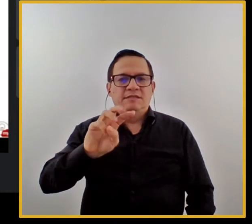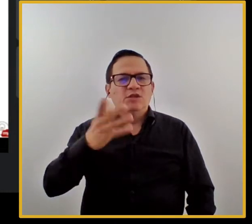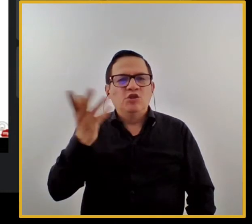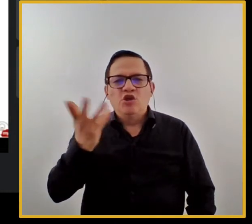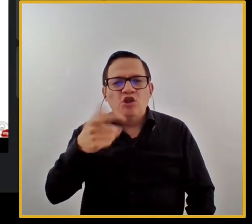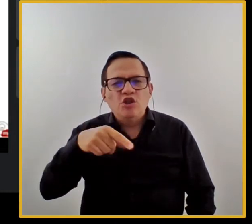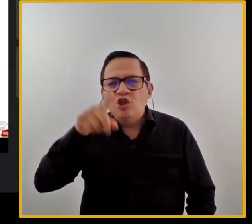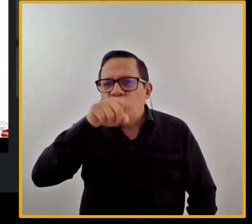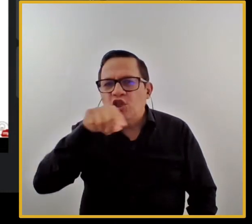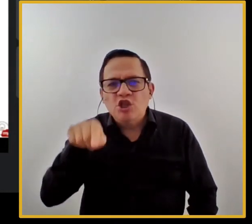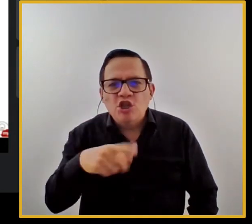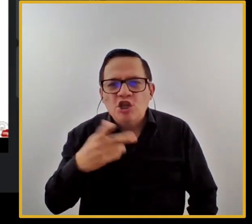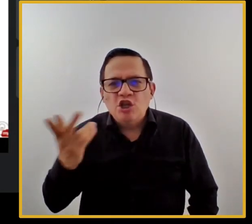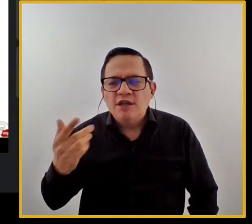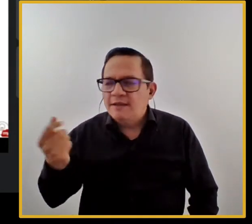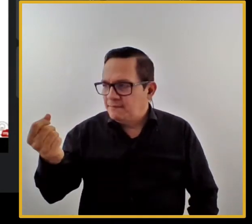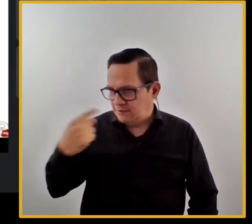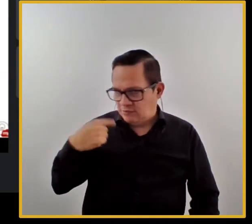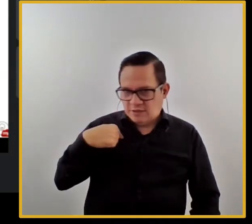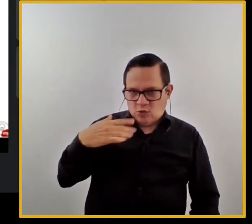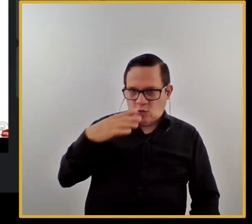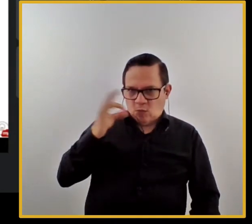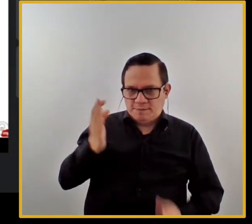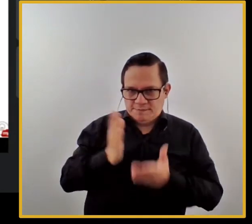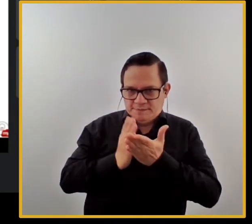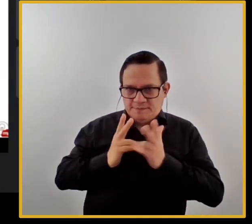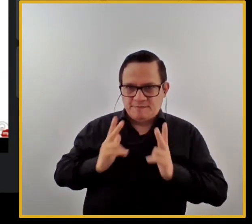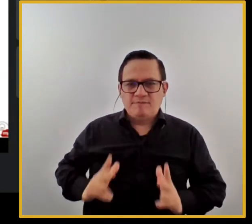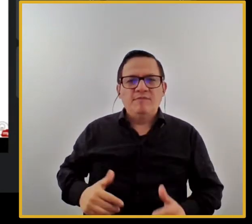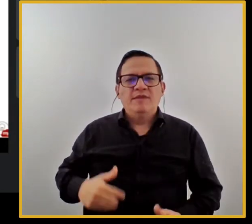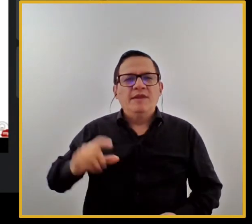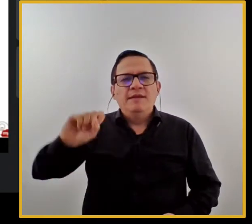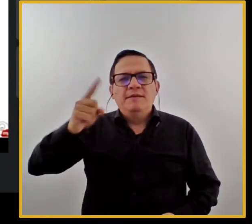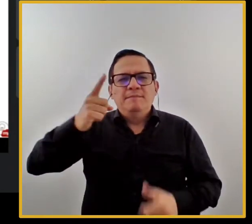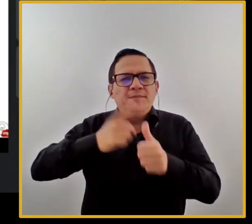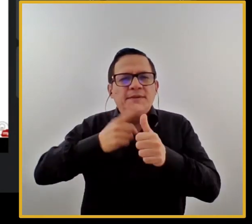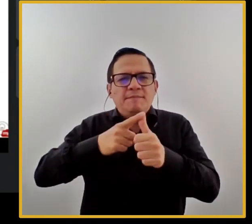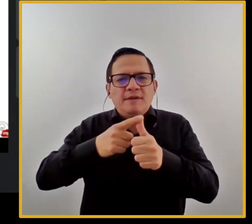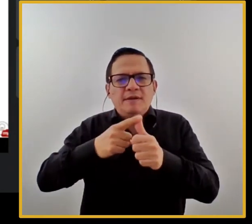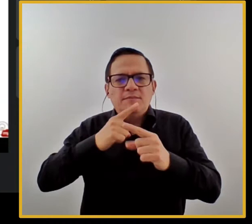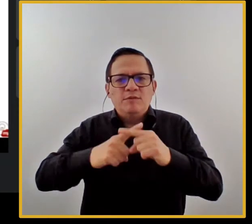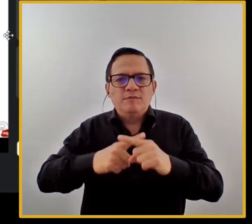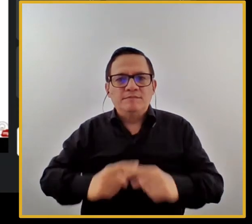dónde? Cuando usted está término a término, la primera multiplicación.